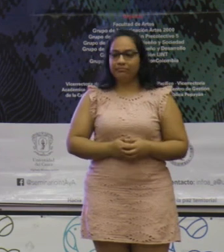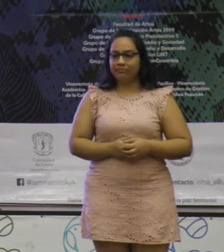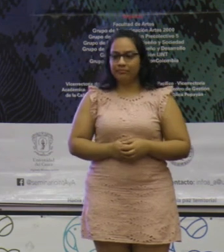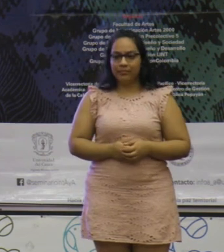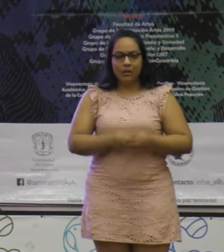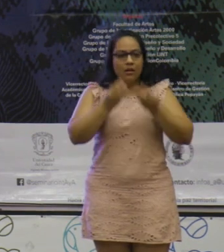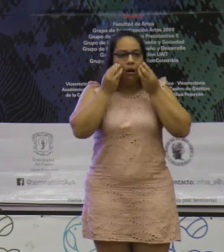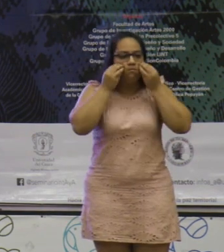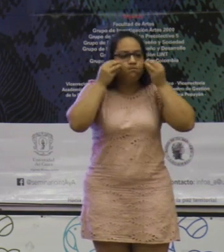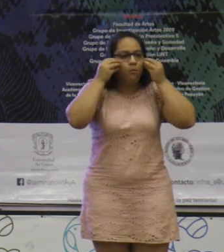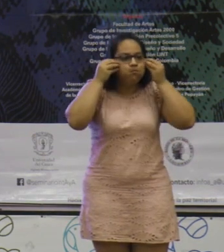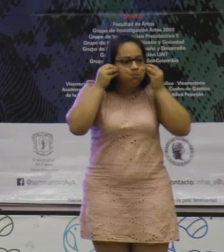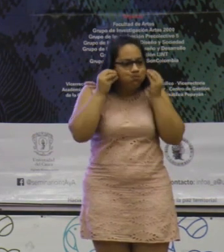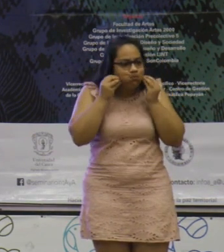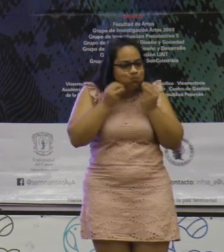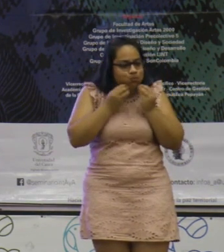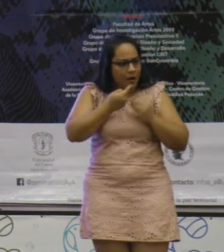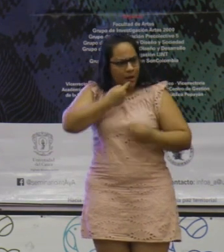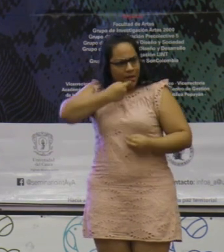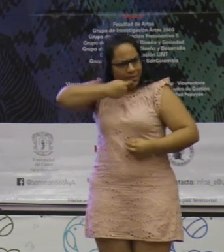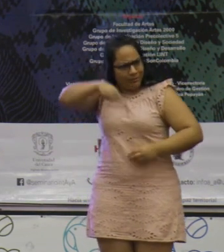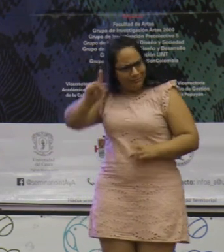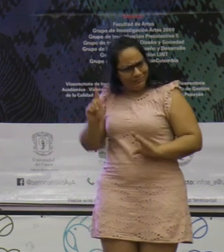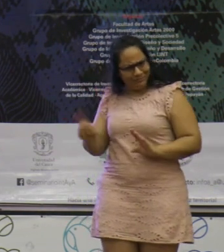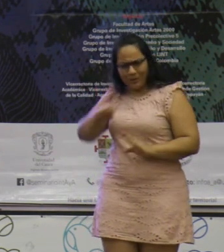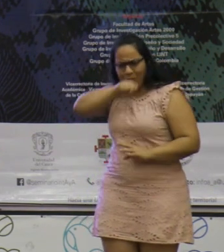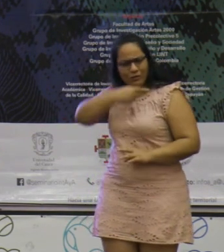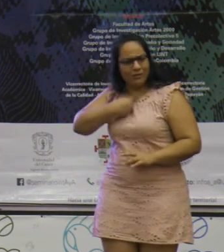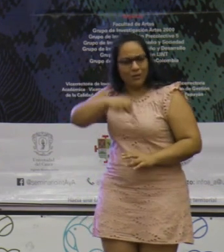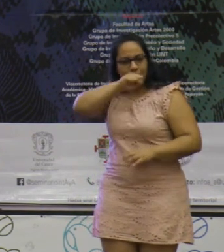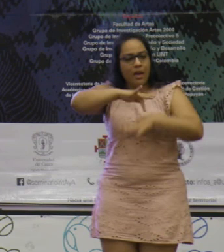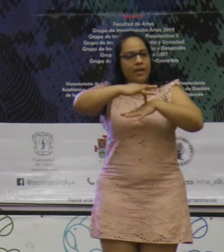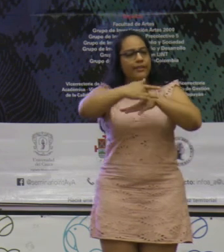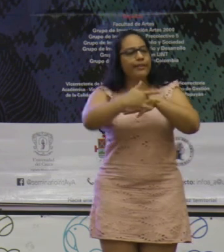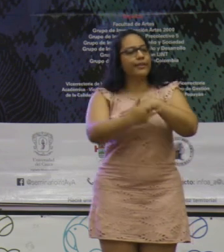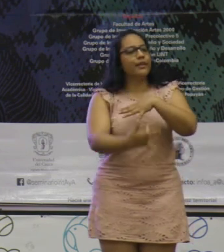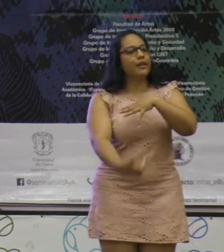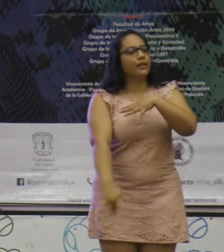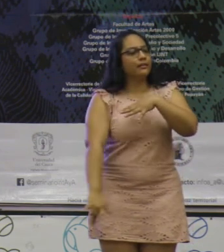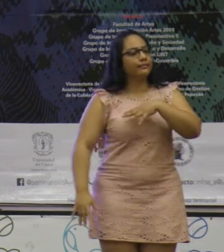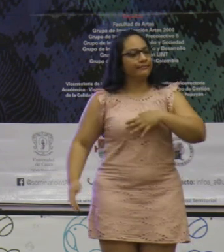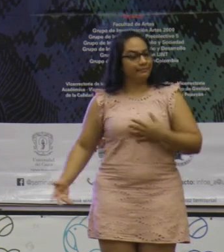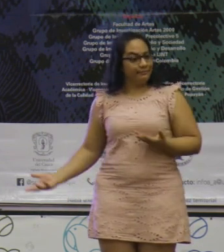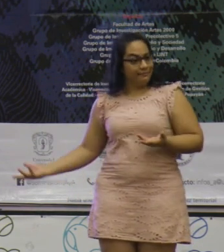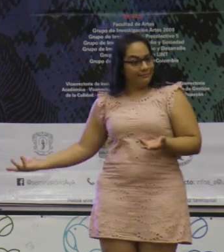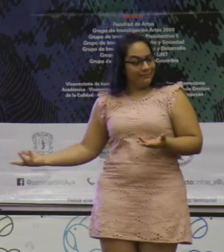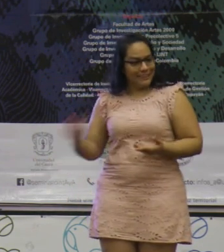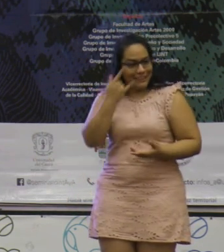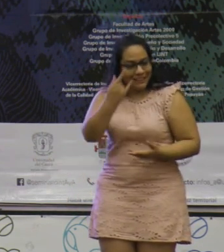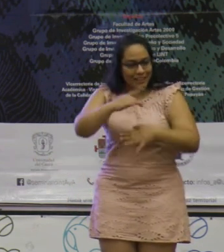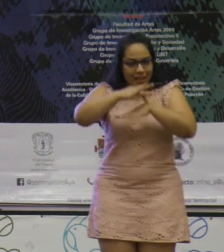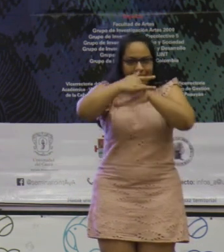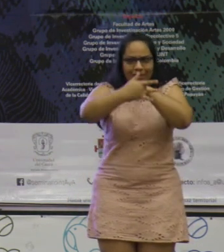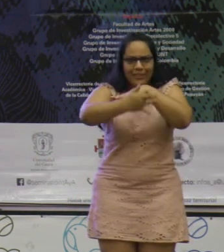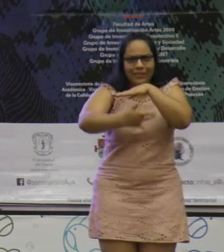se brota, muy particular. A mí es lo que más me encanta, se desnuda. A mí eso es lo que me parece más interesante de esto. O